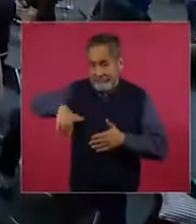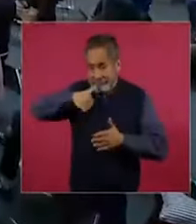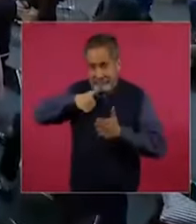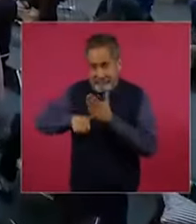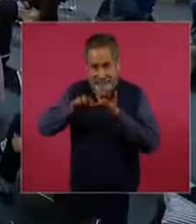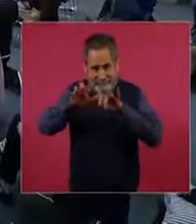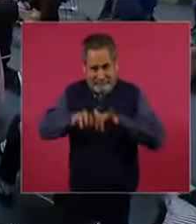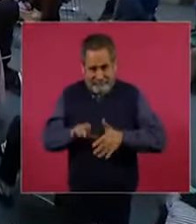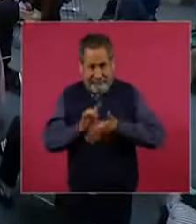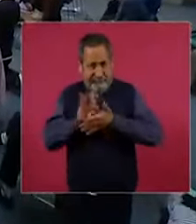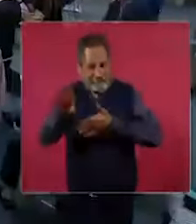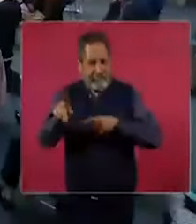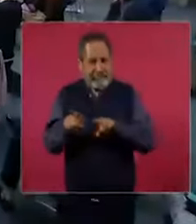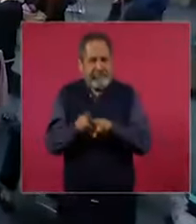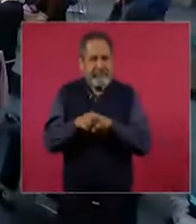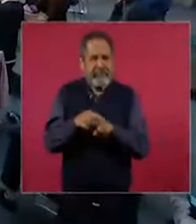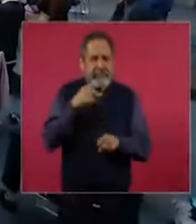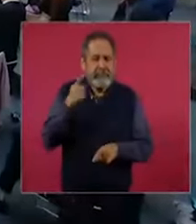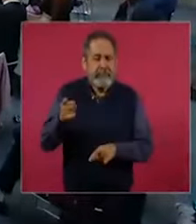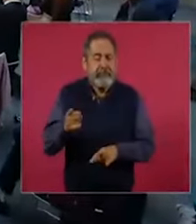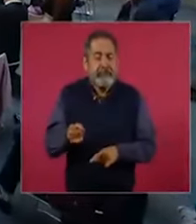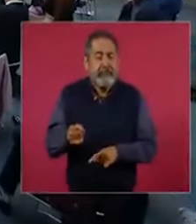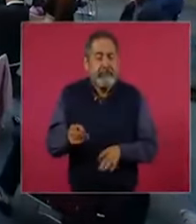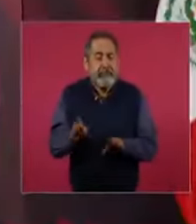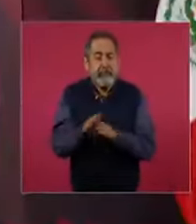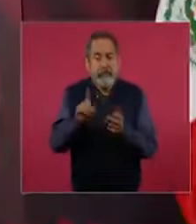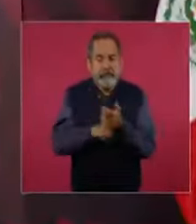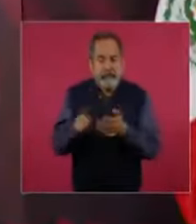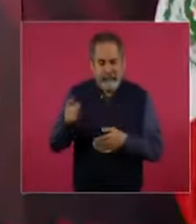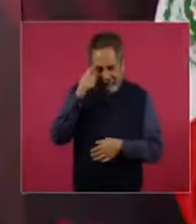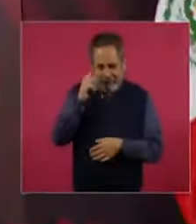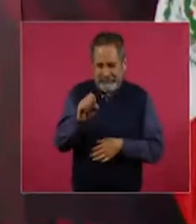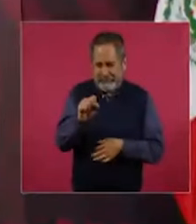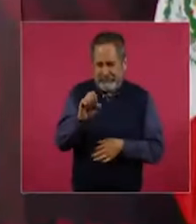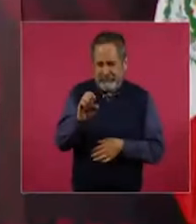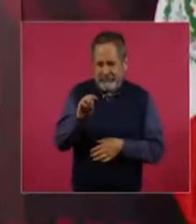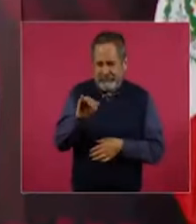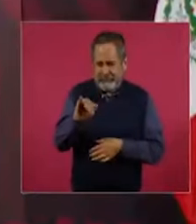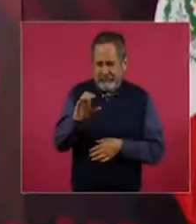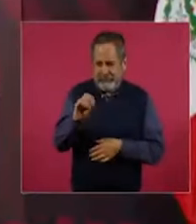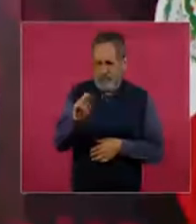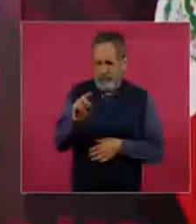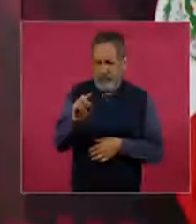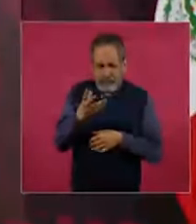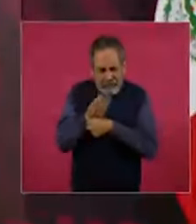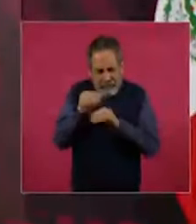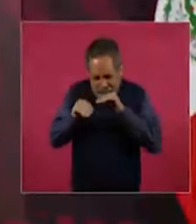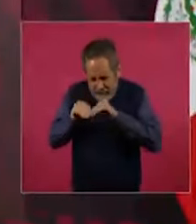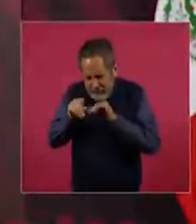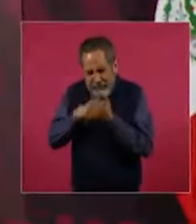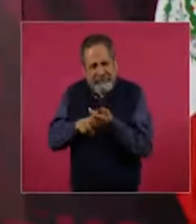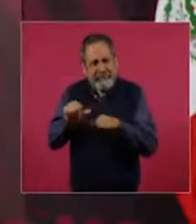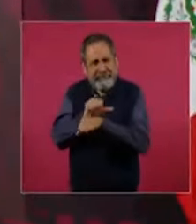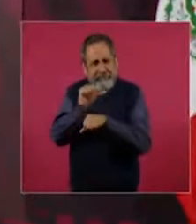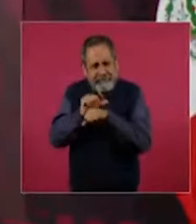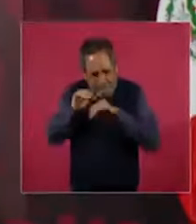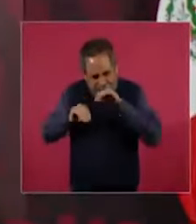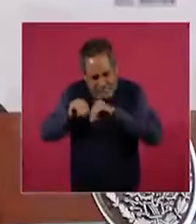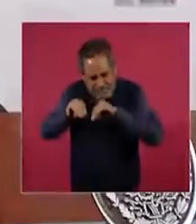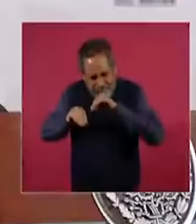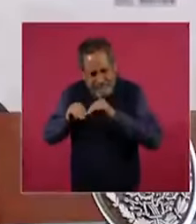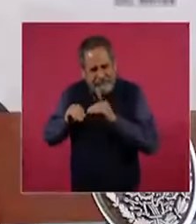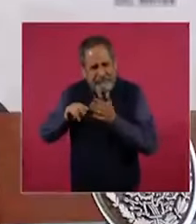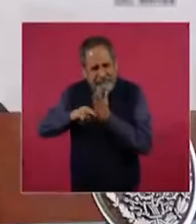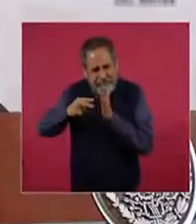el presidente dice a pregunta expresa Confía en que la planta se instale en nuestro país una vez pasando la elección el